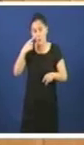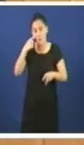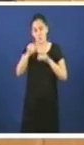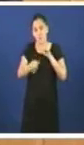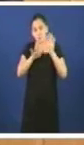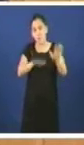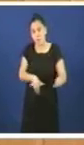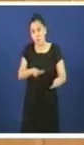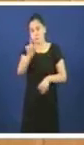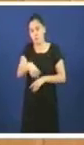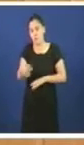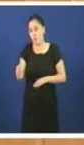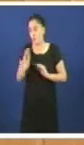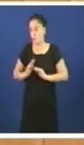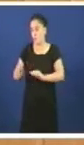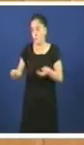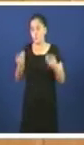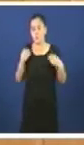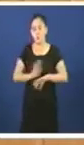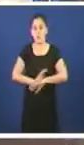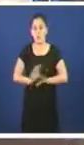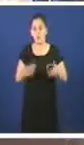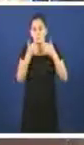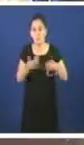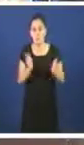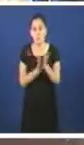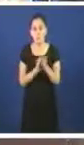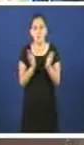responsabilidad basada sobre presidente obligado gracia